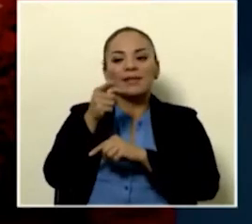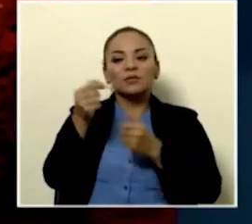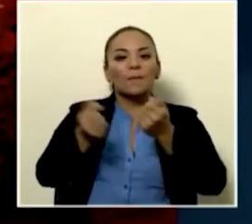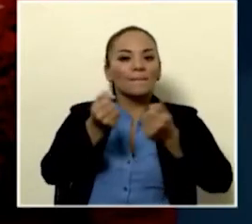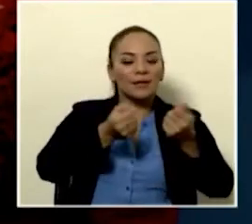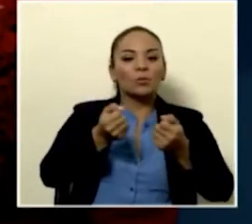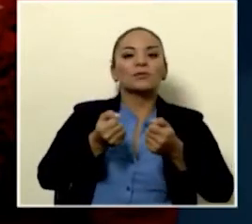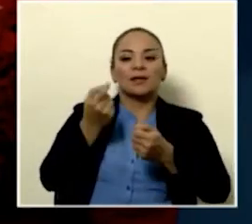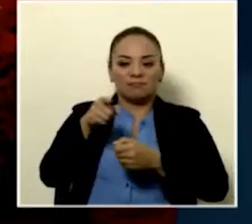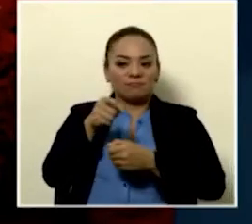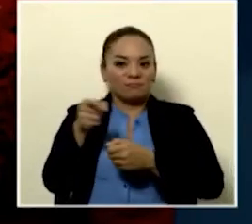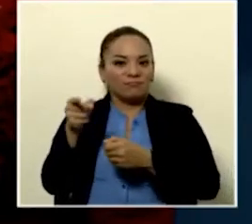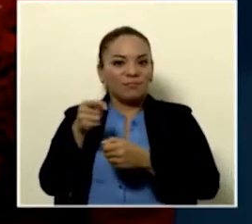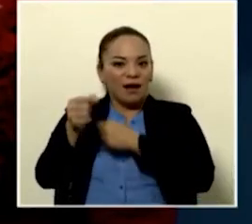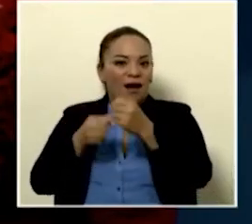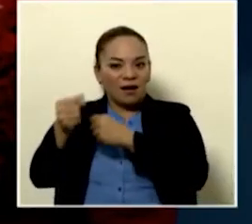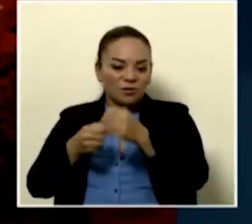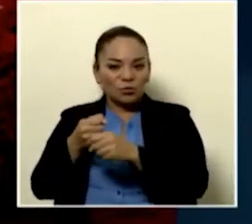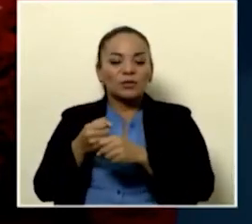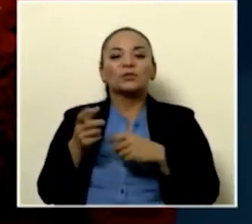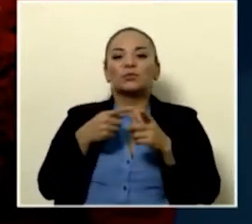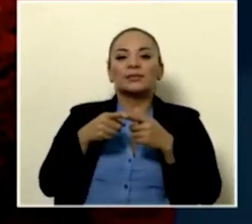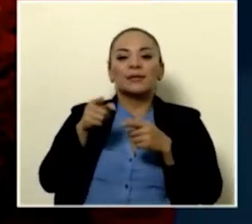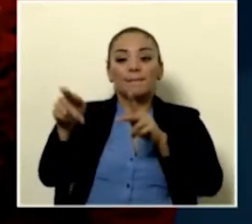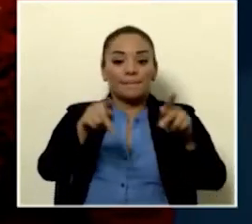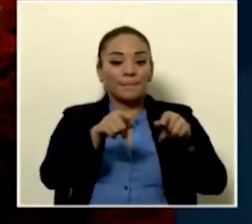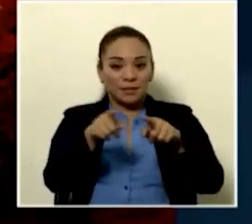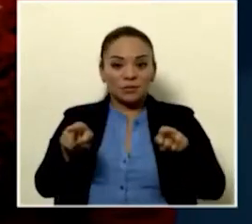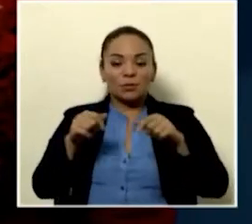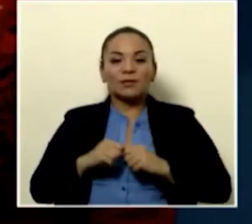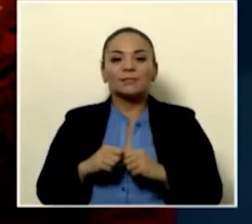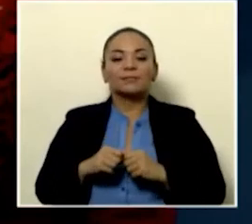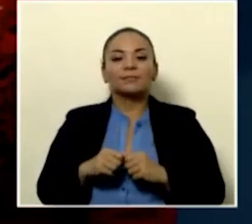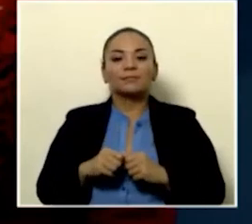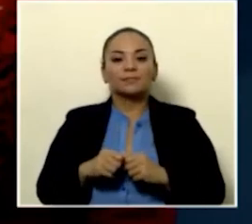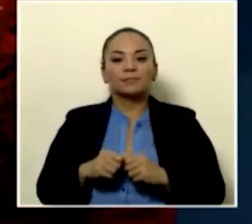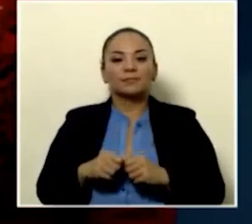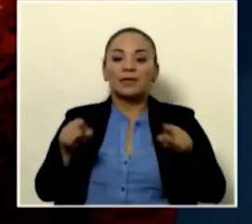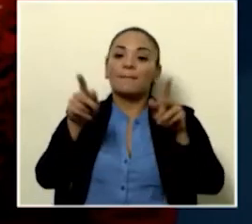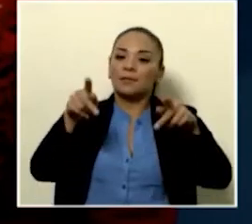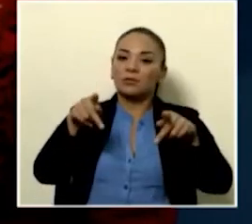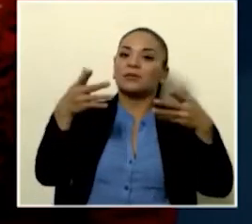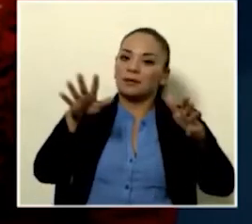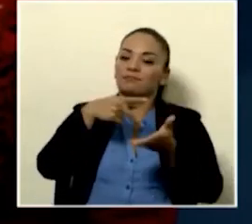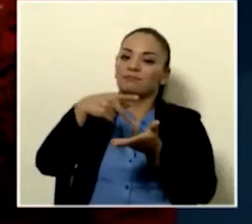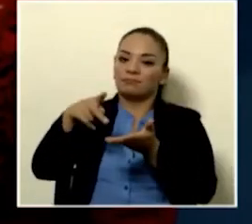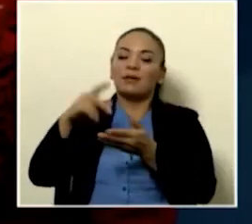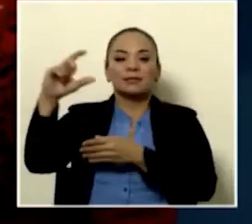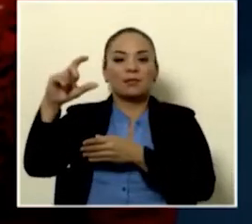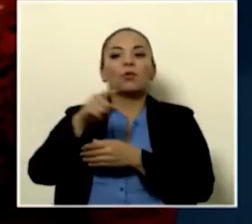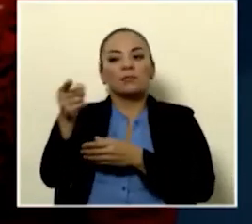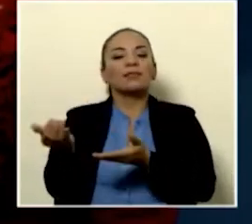vehículos de esos años y por lo tanto estas personas, particularmente ellos quienes ya pagaron el marchamo, van a